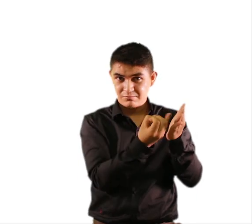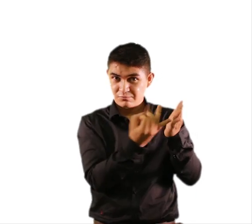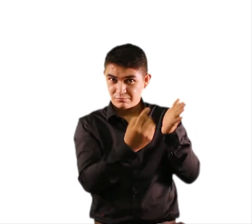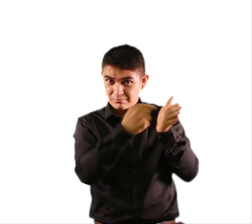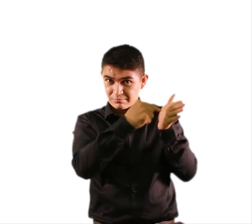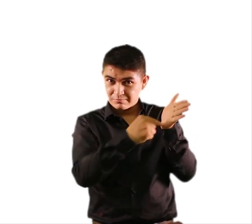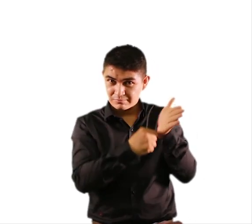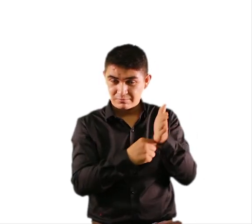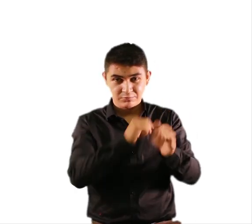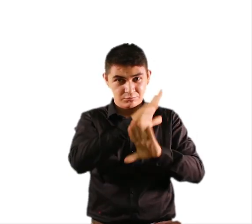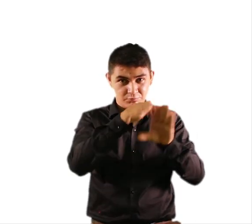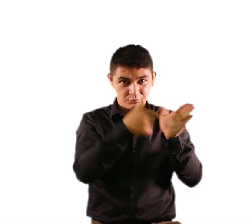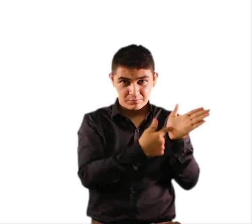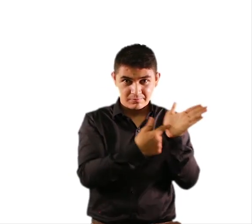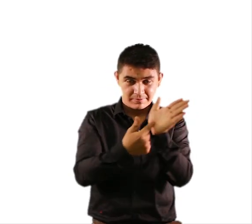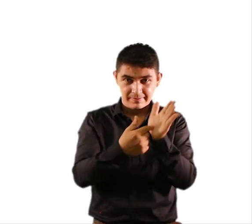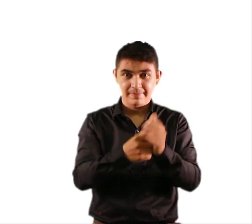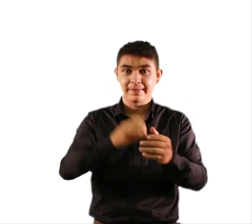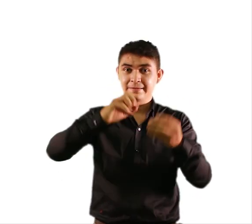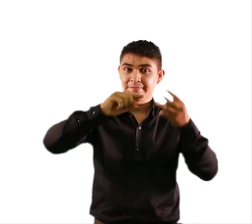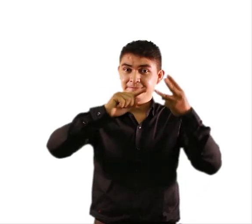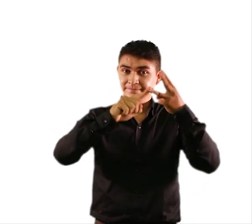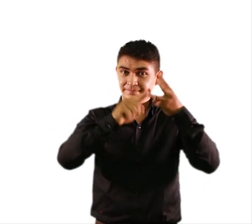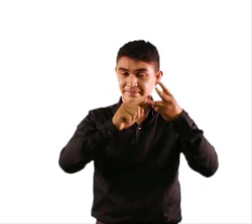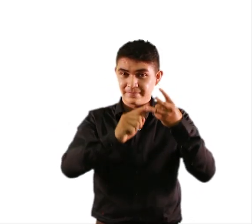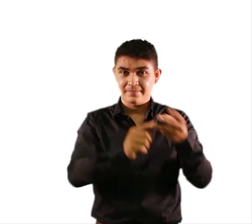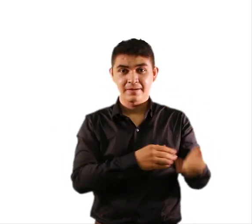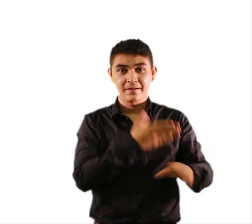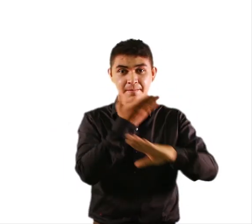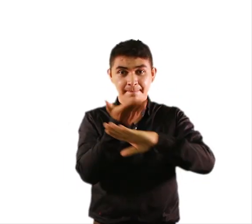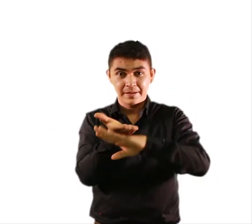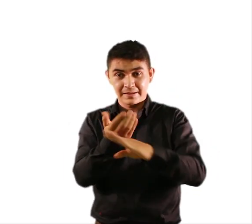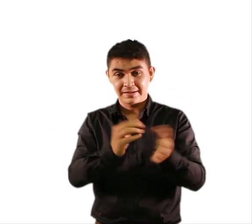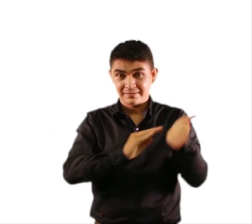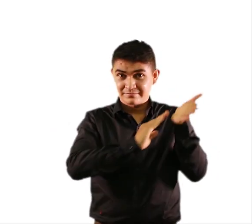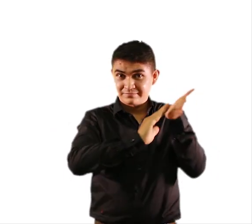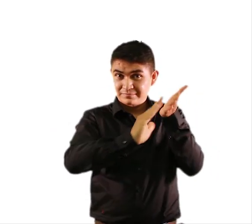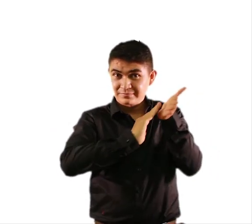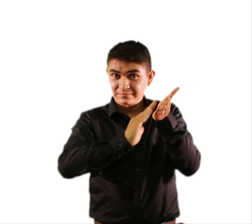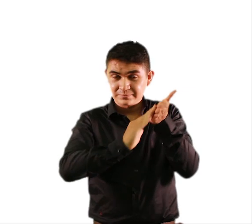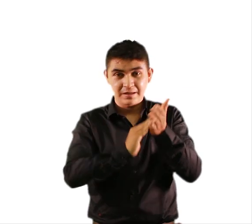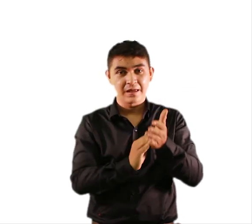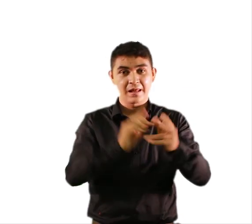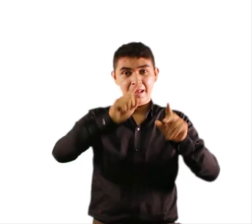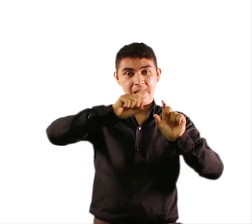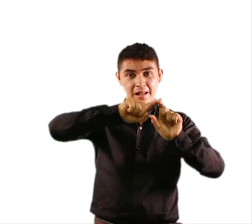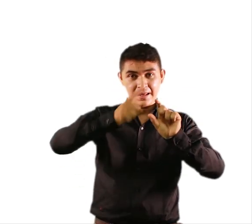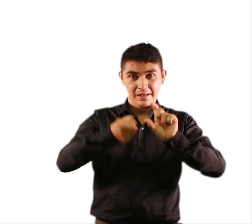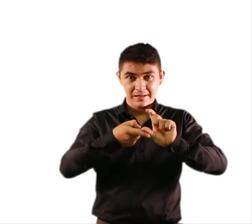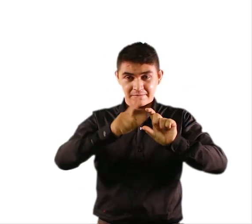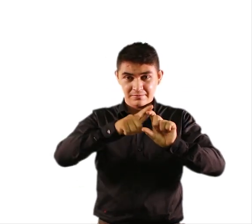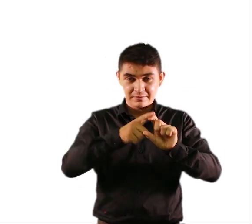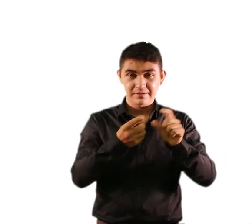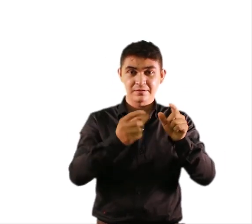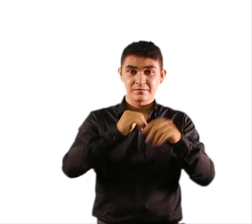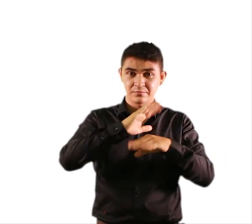Tercero, plantear y resolver la ecuación y las